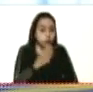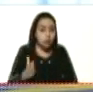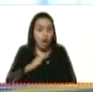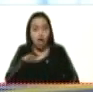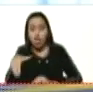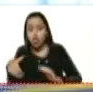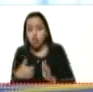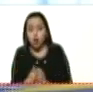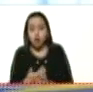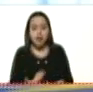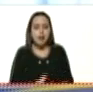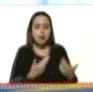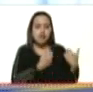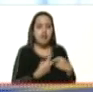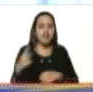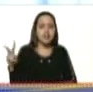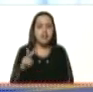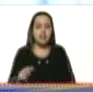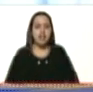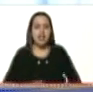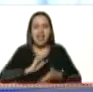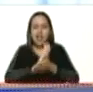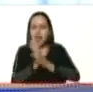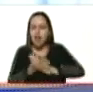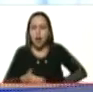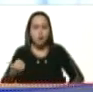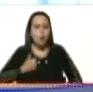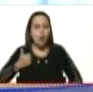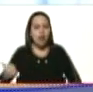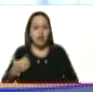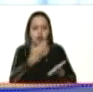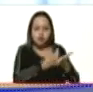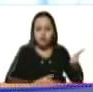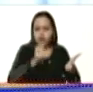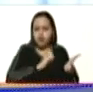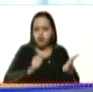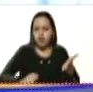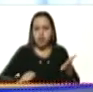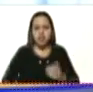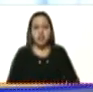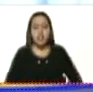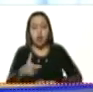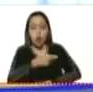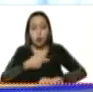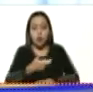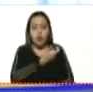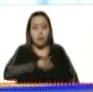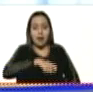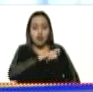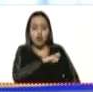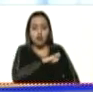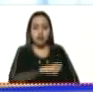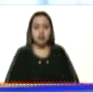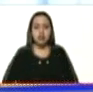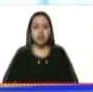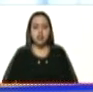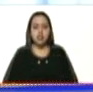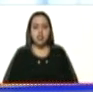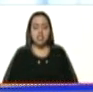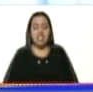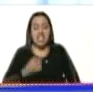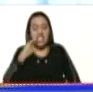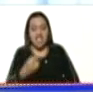cabildos de Venezuela destruir cualquier documento del gobierno realista que criminalizara al